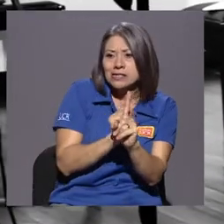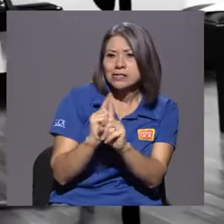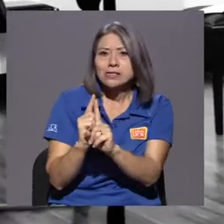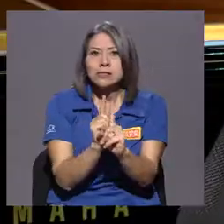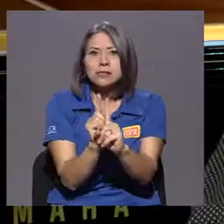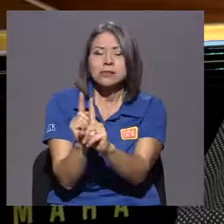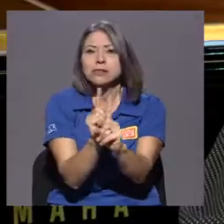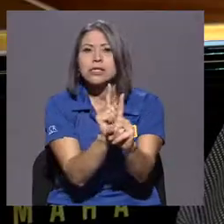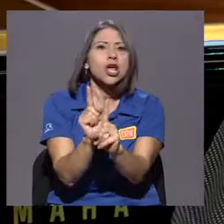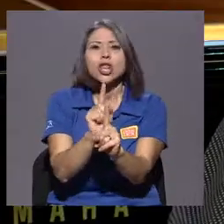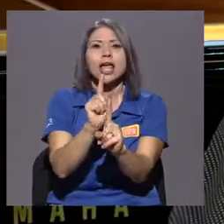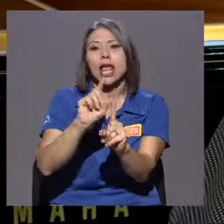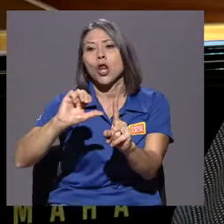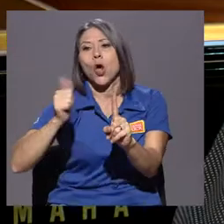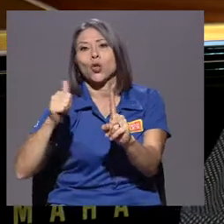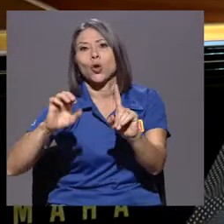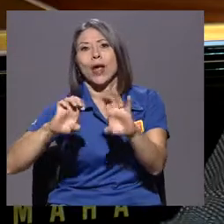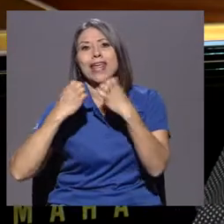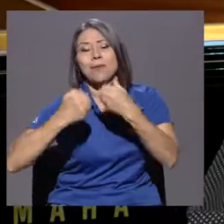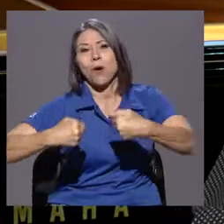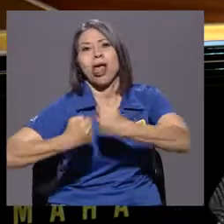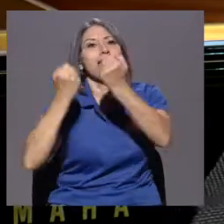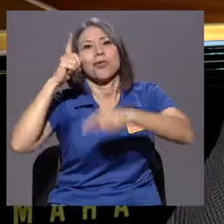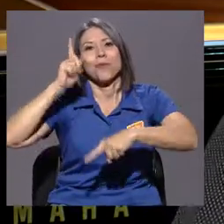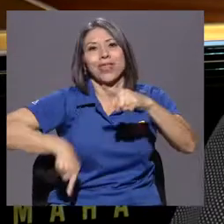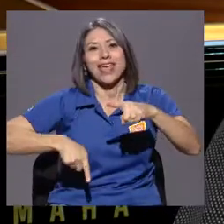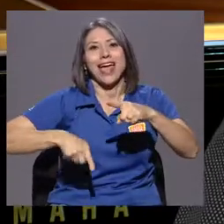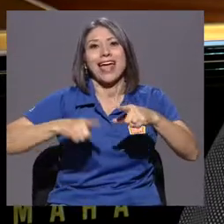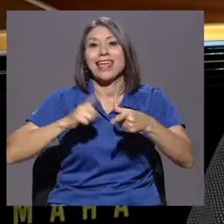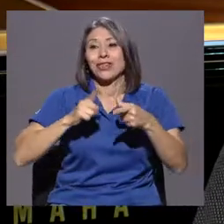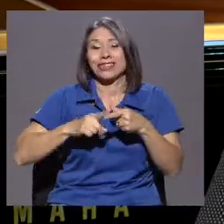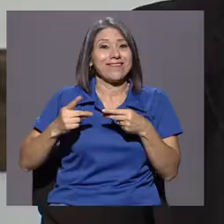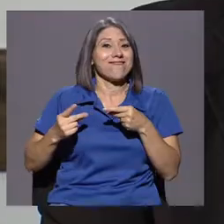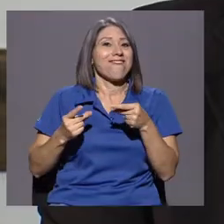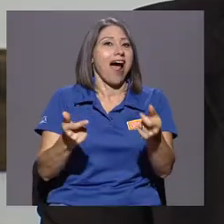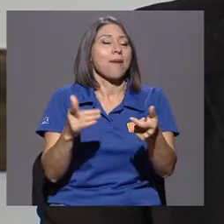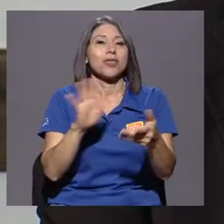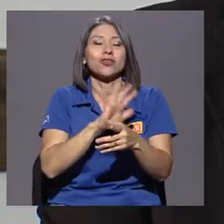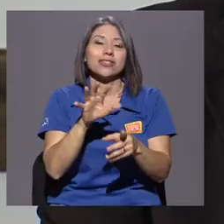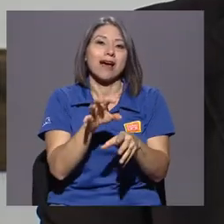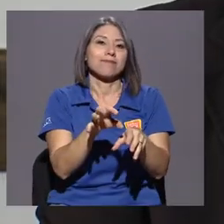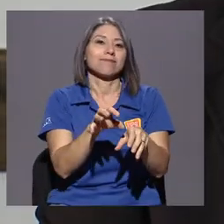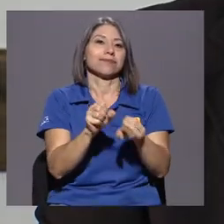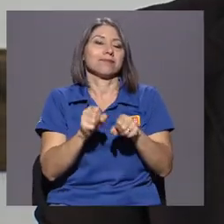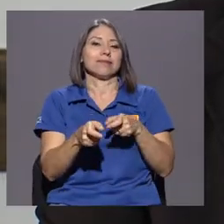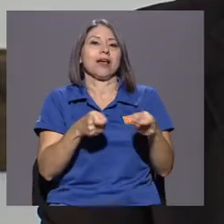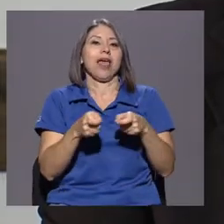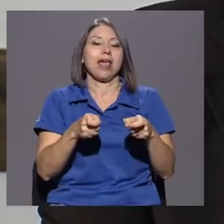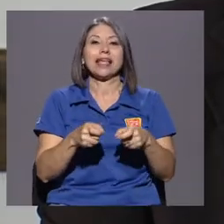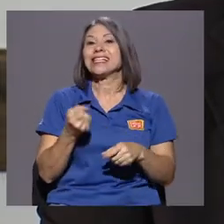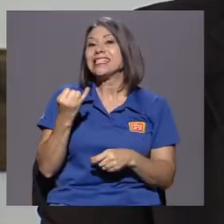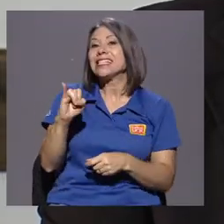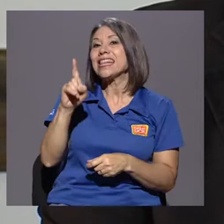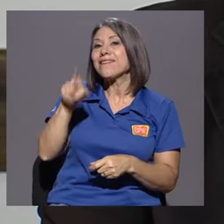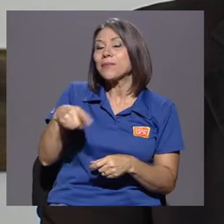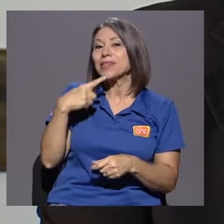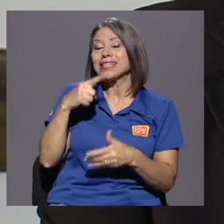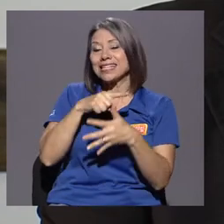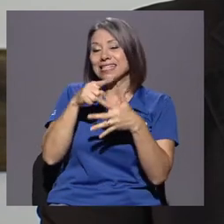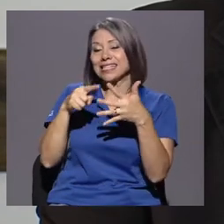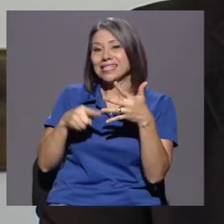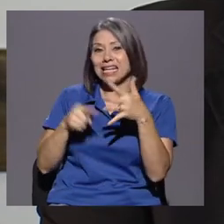dejaban jugar rapidito les caían tres o cuatro los decesos y los despojaban del balón si tuviésemos que mencionar a cinco grandes